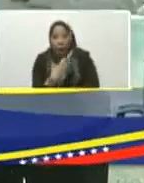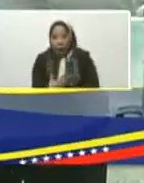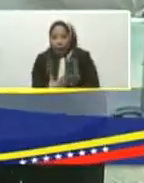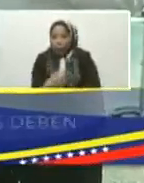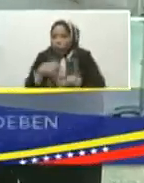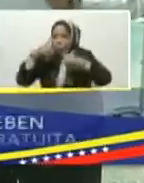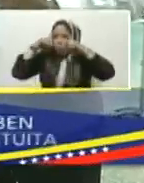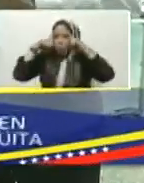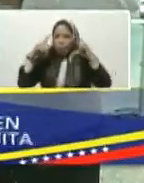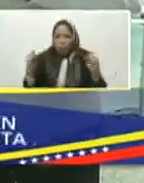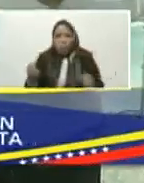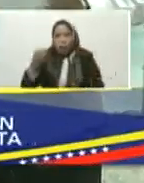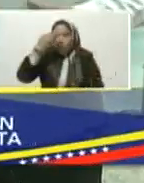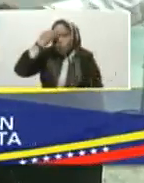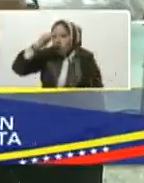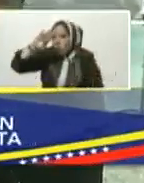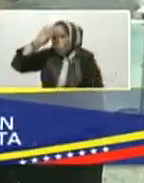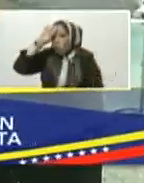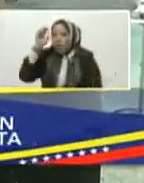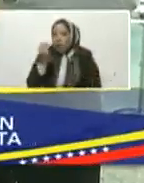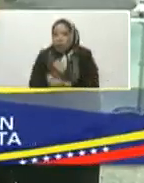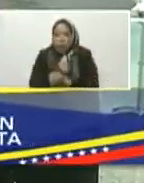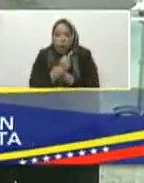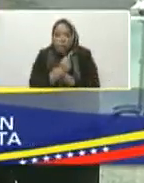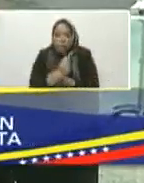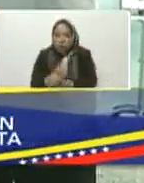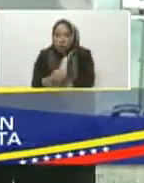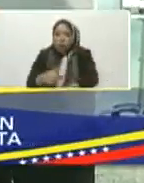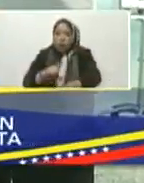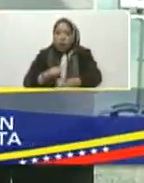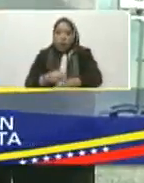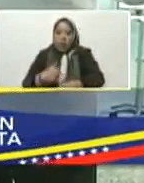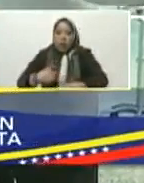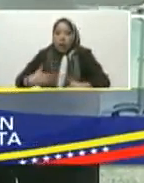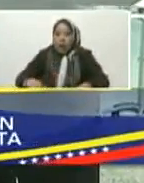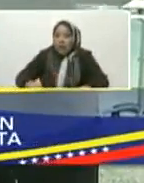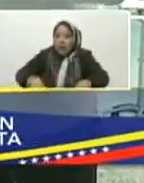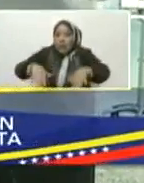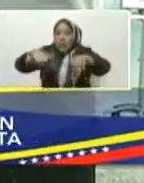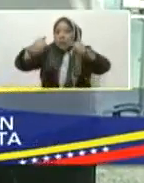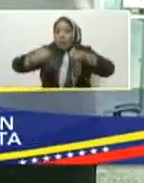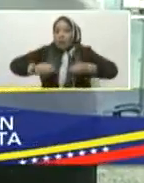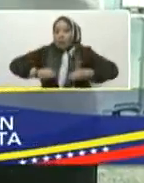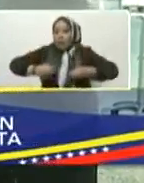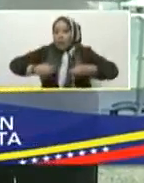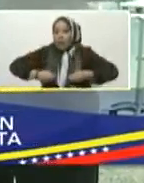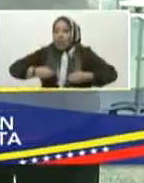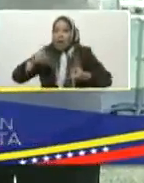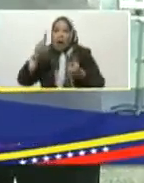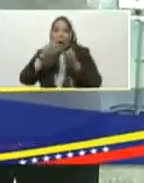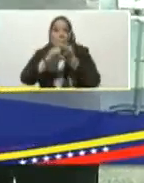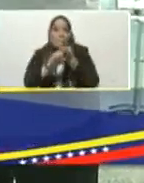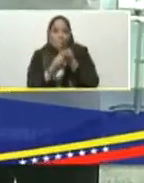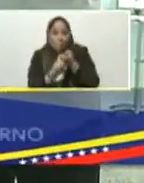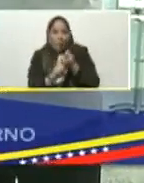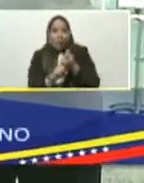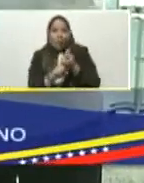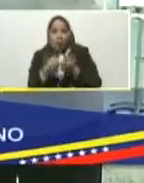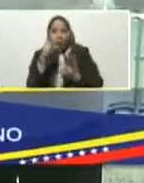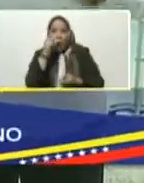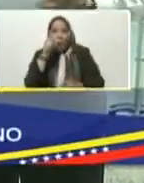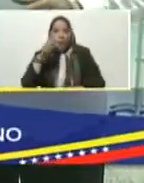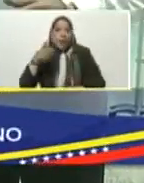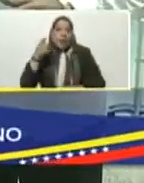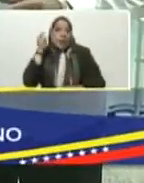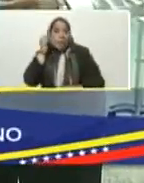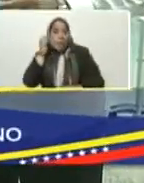humanos, cariñosos, chéveres, salvaron a mi marido, salvaron a mi esposa, salvaron a mi tío.